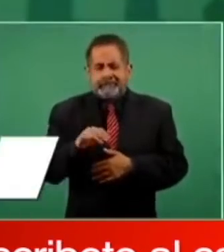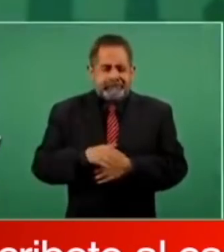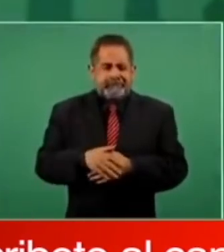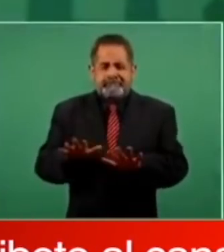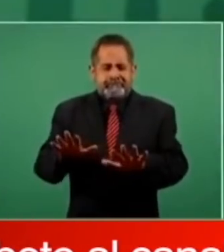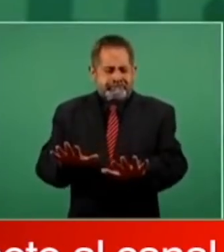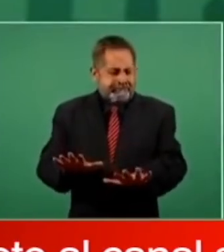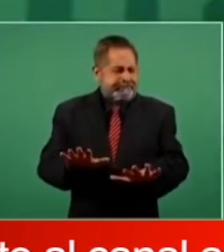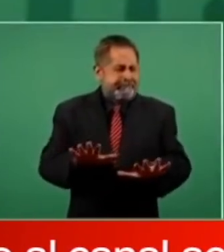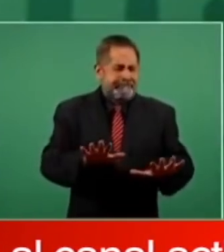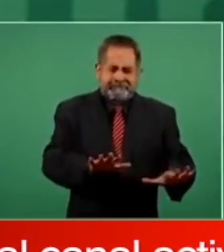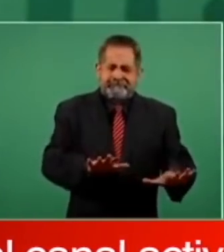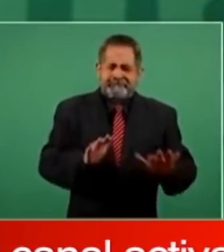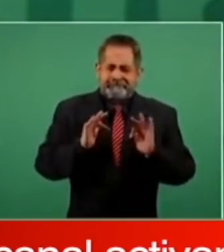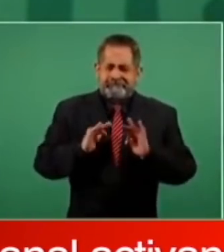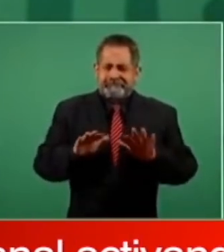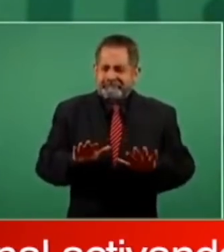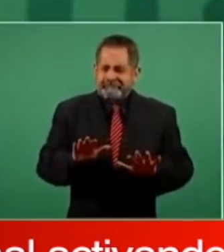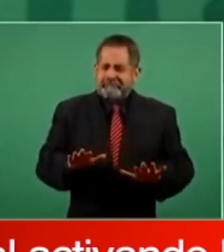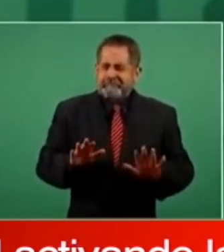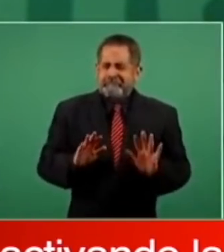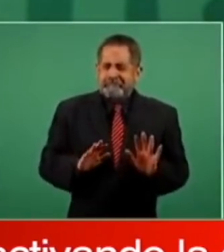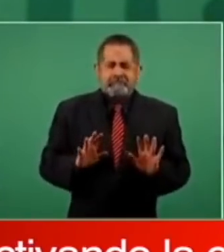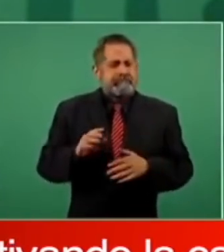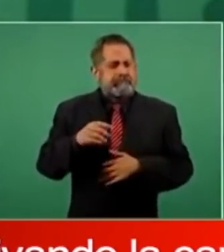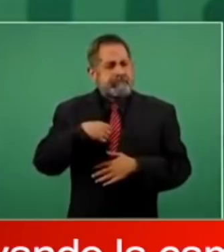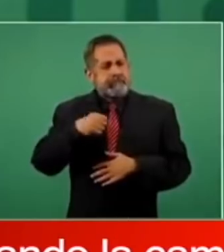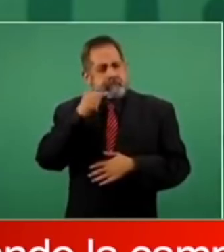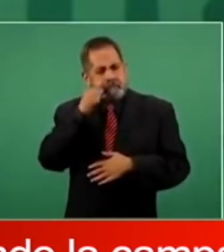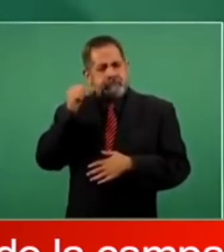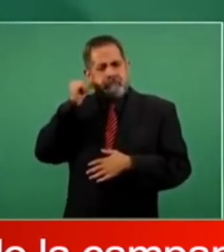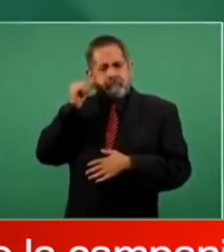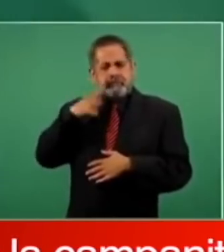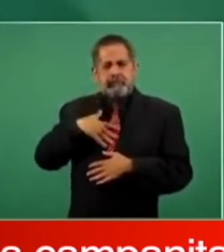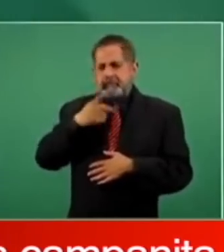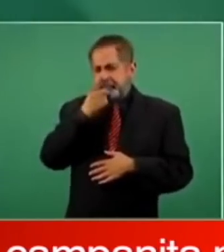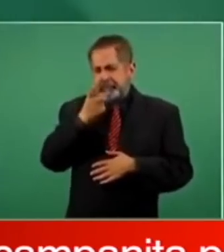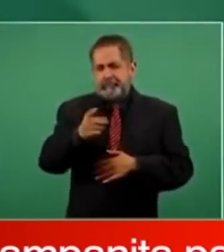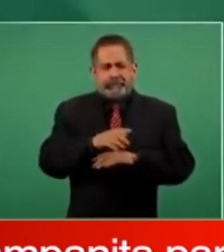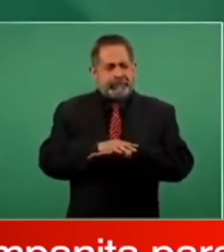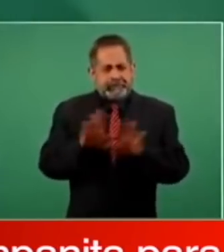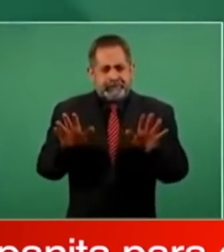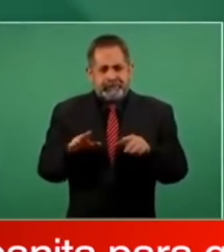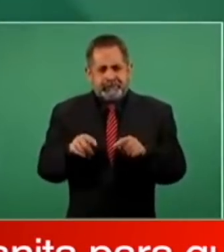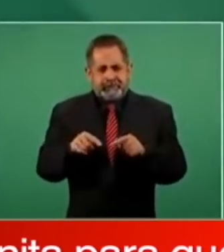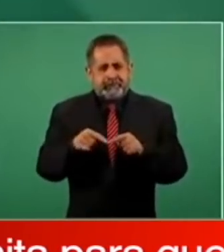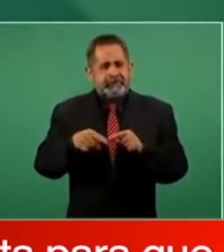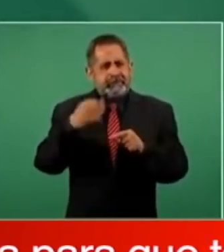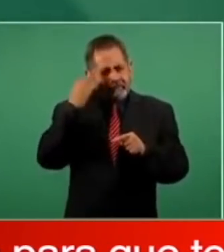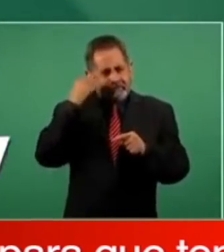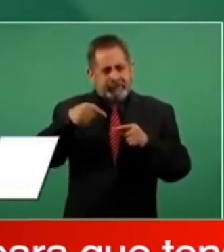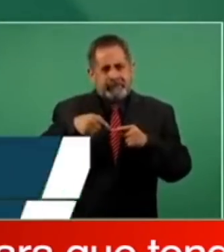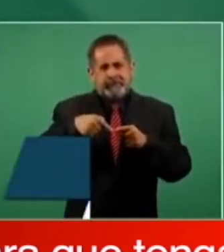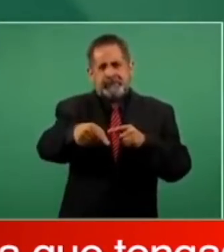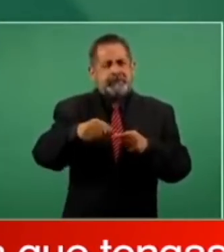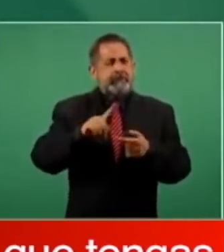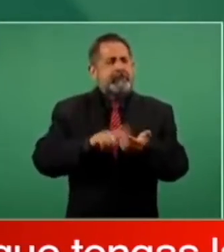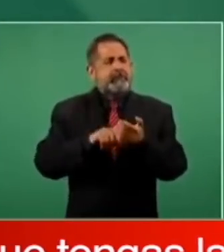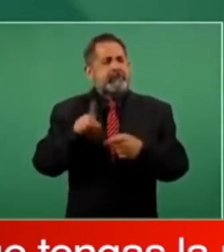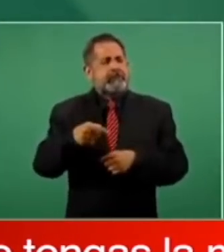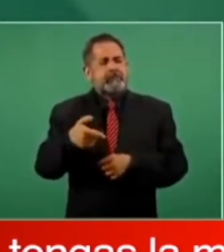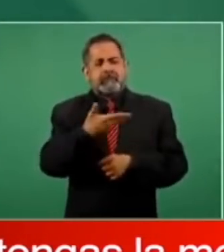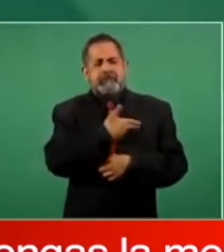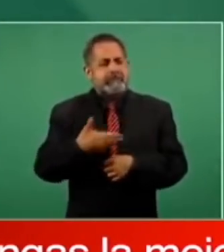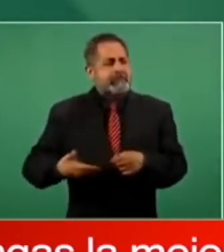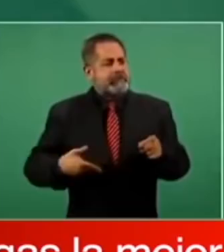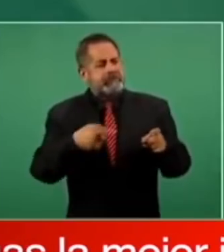todo. Yo ayer dije que ya se iba a terminar el periodo del presidente